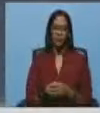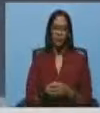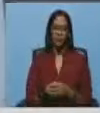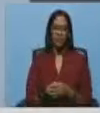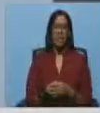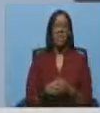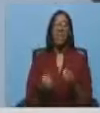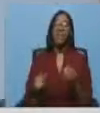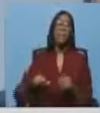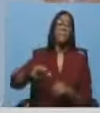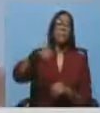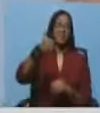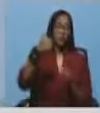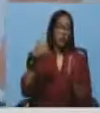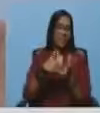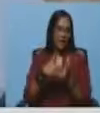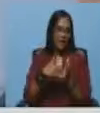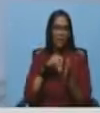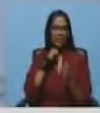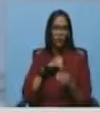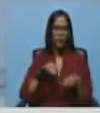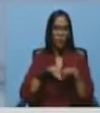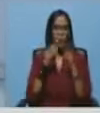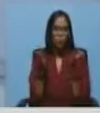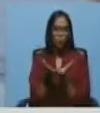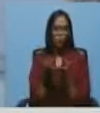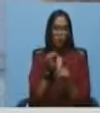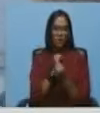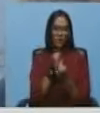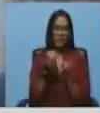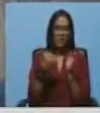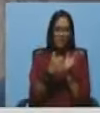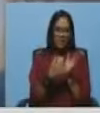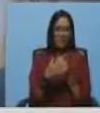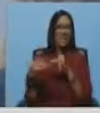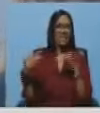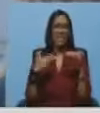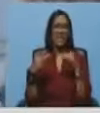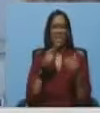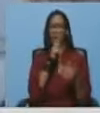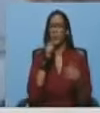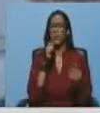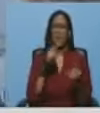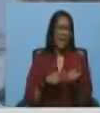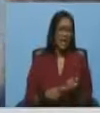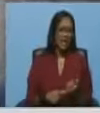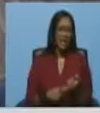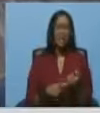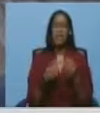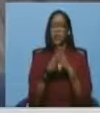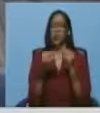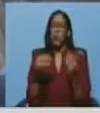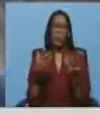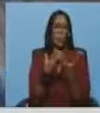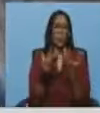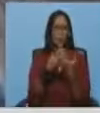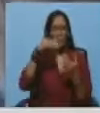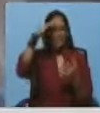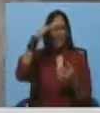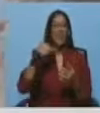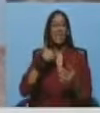ataque en la historia del mundo entero de los ciberataques, incluimos guerra de Ucrania, incluimos todos los conflictos militares que han